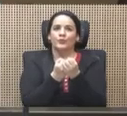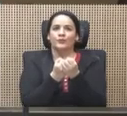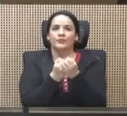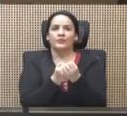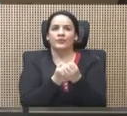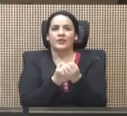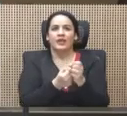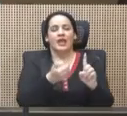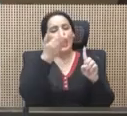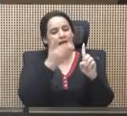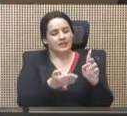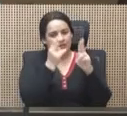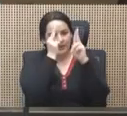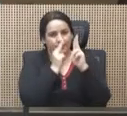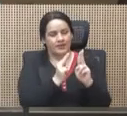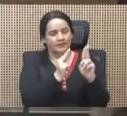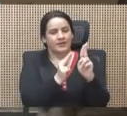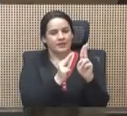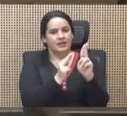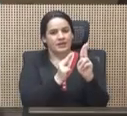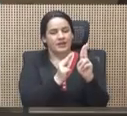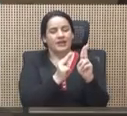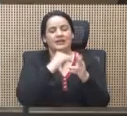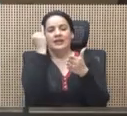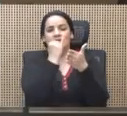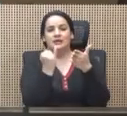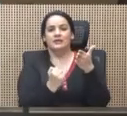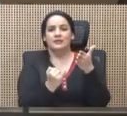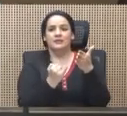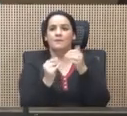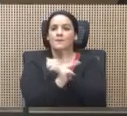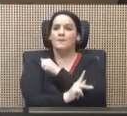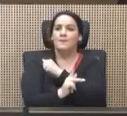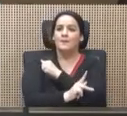a este benemeritazgo de las artes patrias